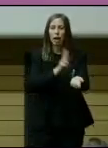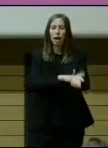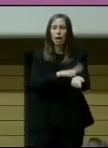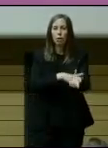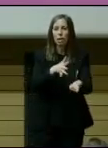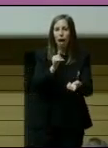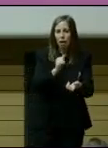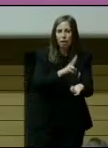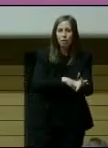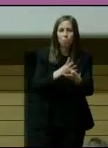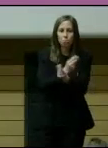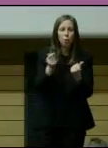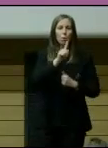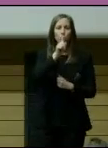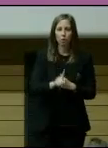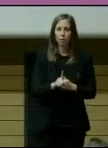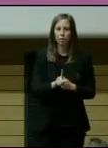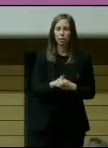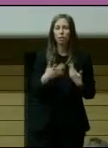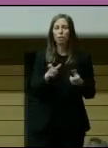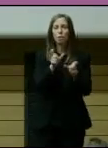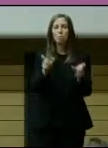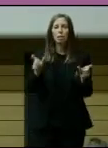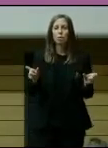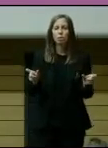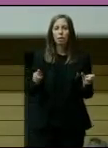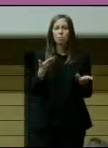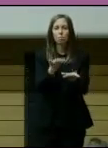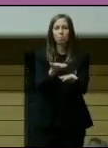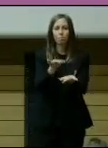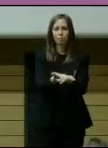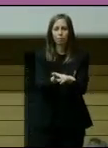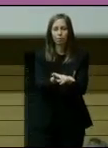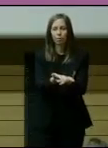no se va a acabar la heroína afgana. Y por tanto, la gente,